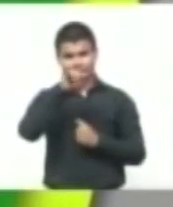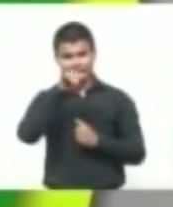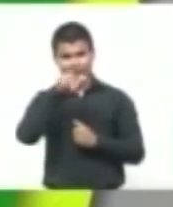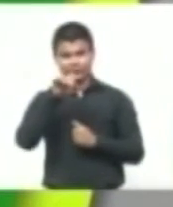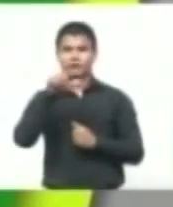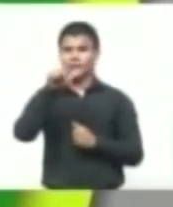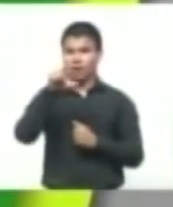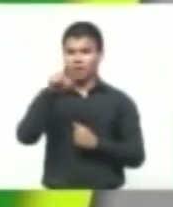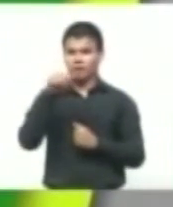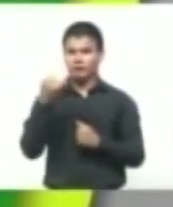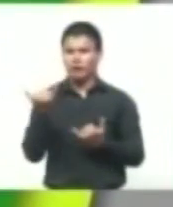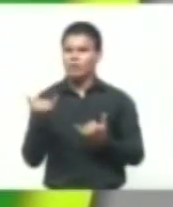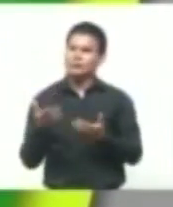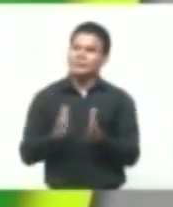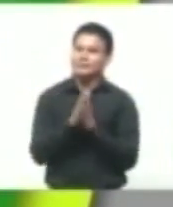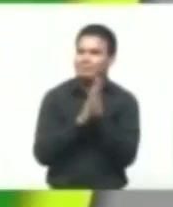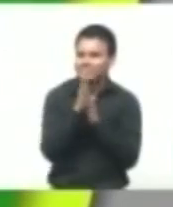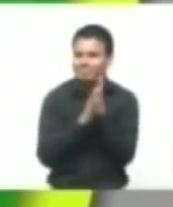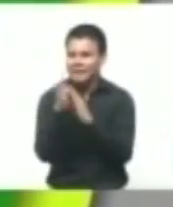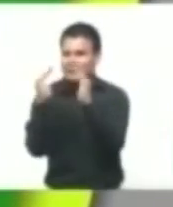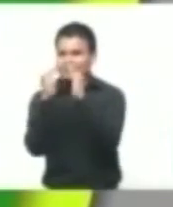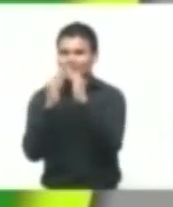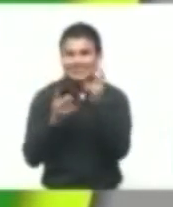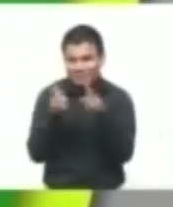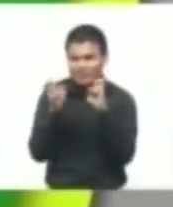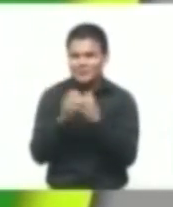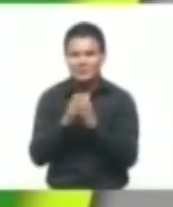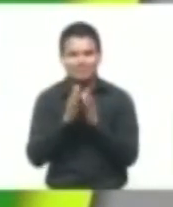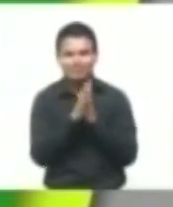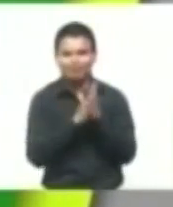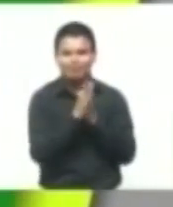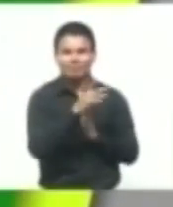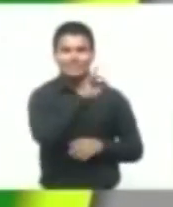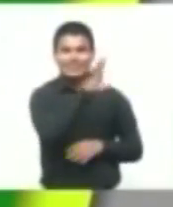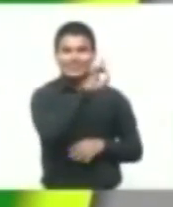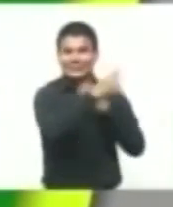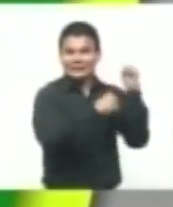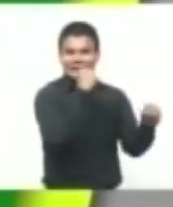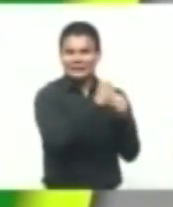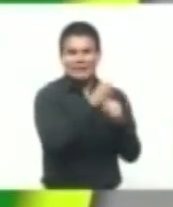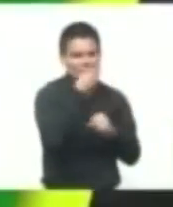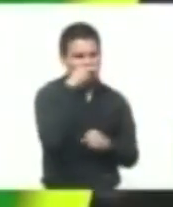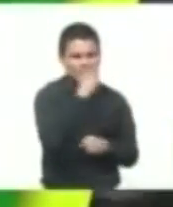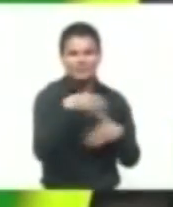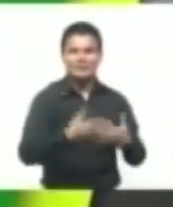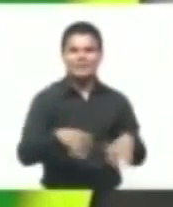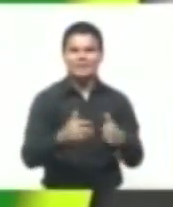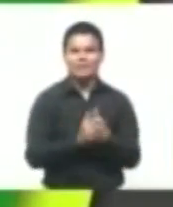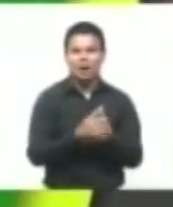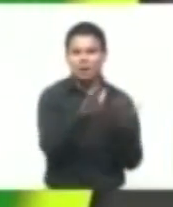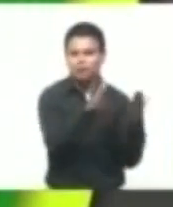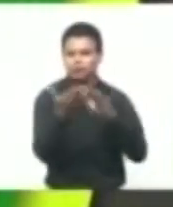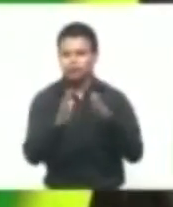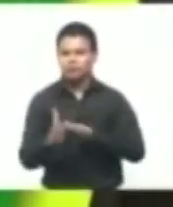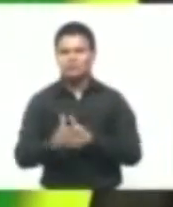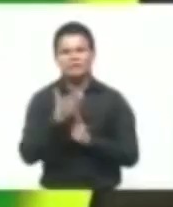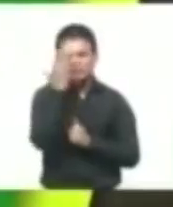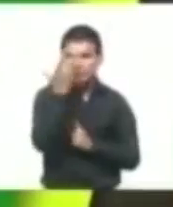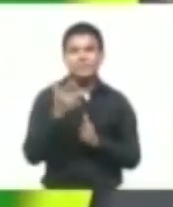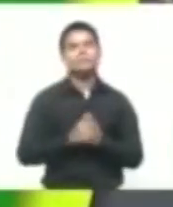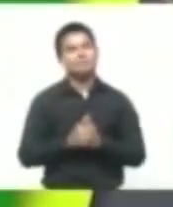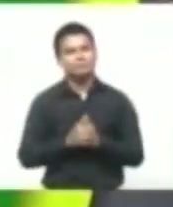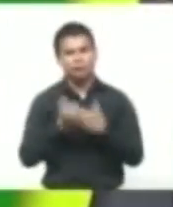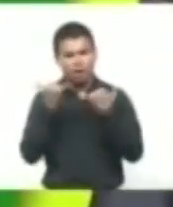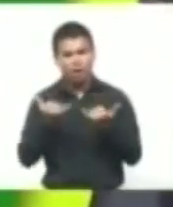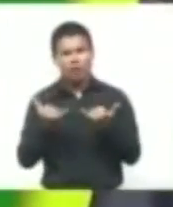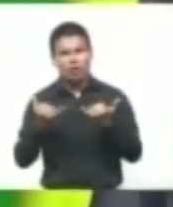recibir su nueva casa y planeaban el quinceañero de su hija. Los esposos dejaron también una menor de 5 años. Policía